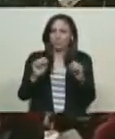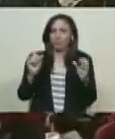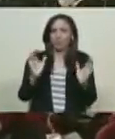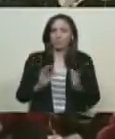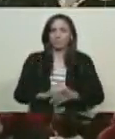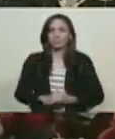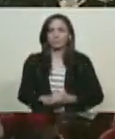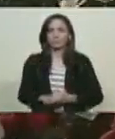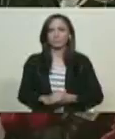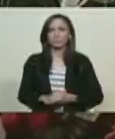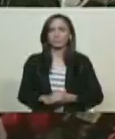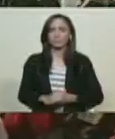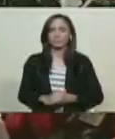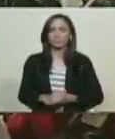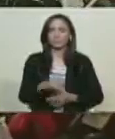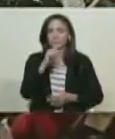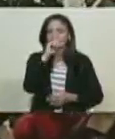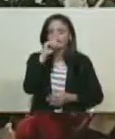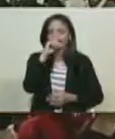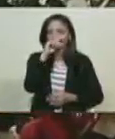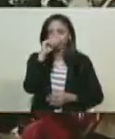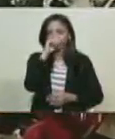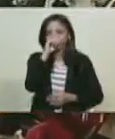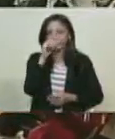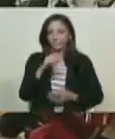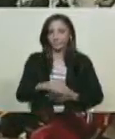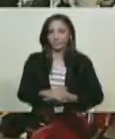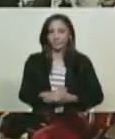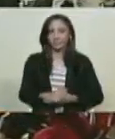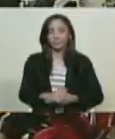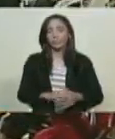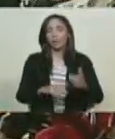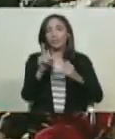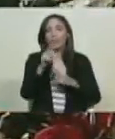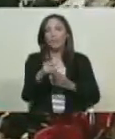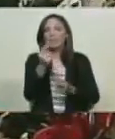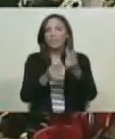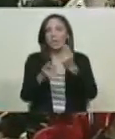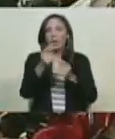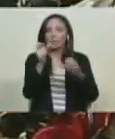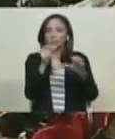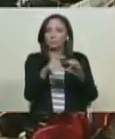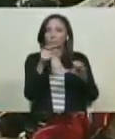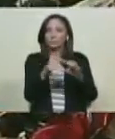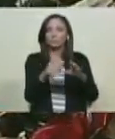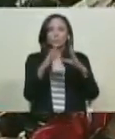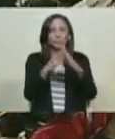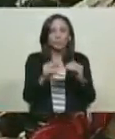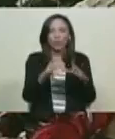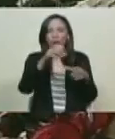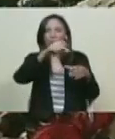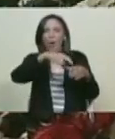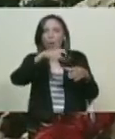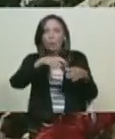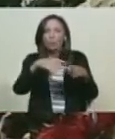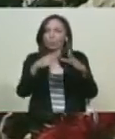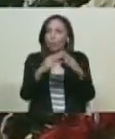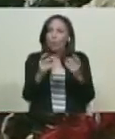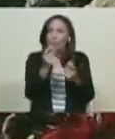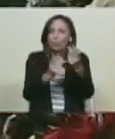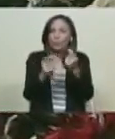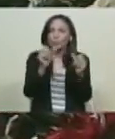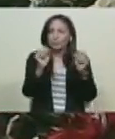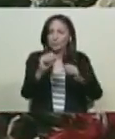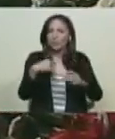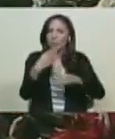Claro que vamos a mejorar las inversiones en la economía, en las obras públicas. Claro que vamos a